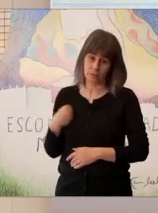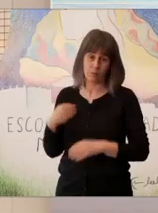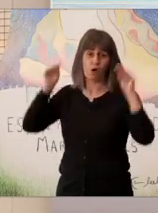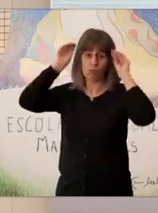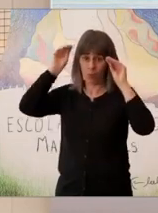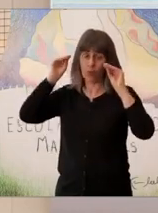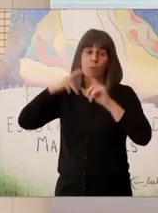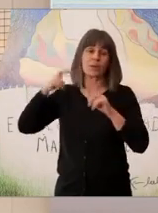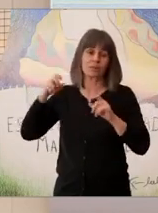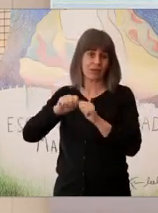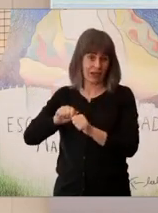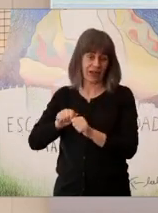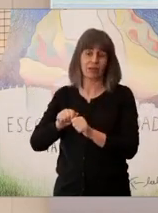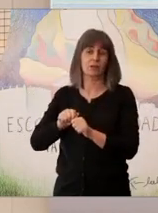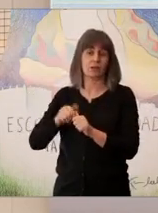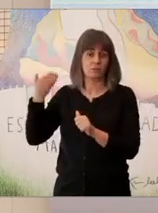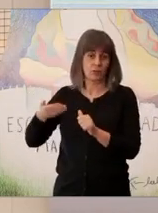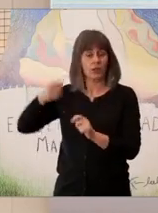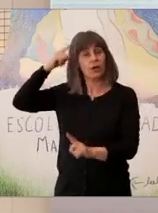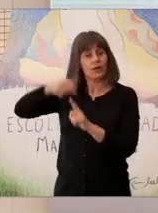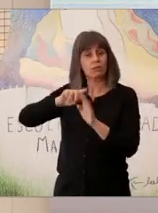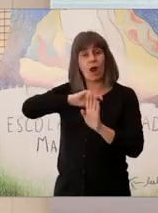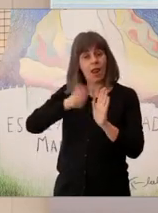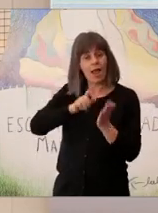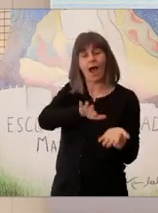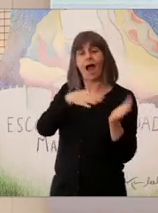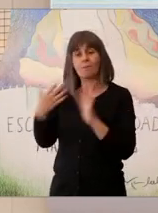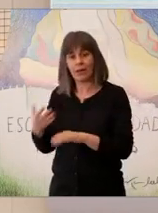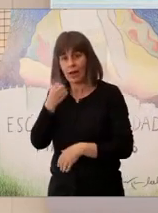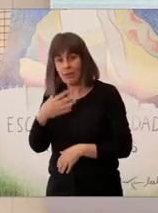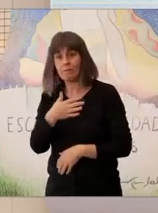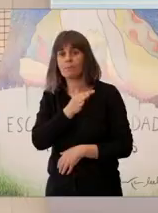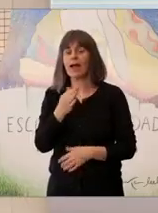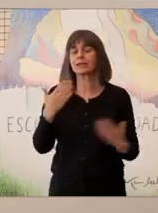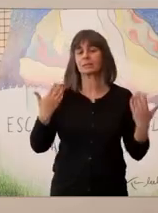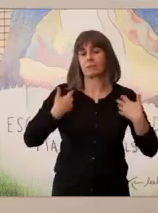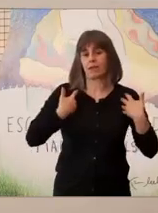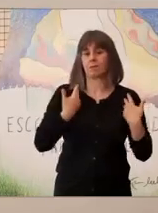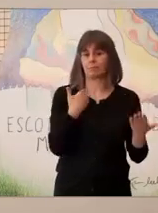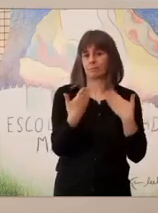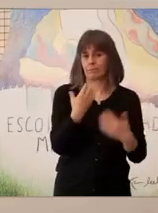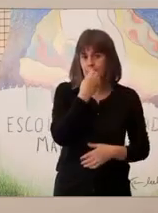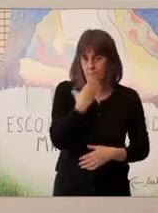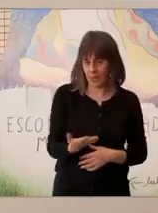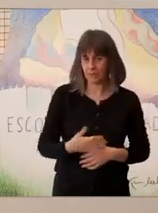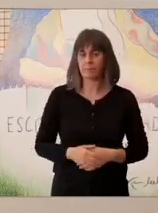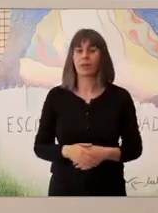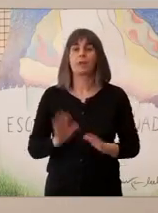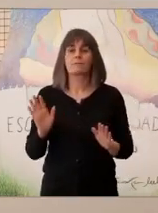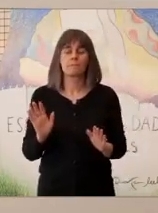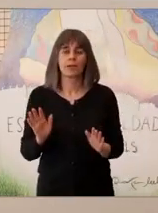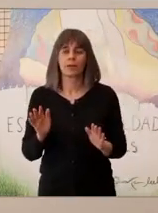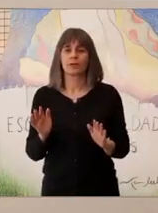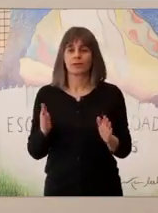género para aplicar adecuadamente las leyes y tratar adecuadamente a las víctimas. Pero claro, lo uno no quita lo